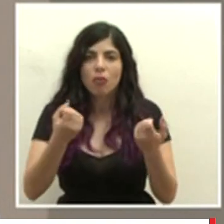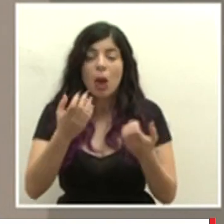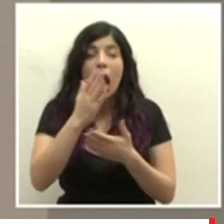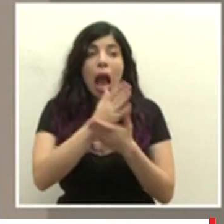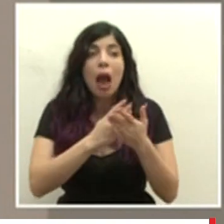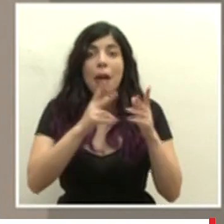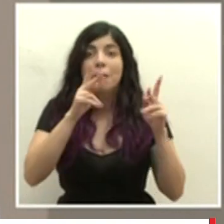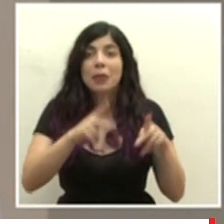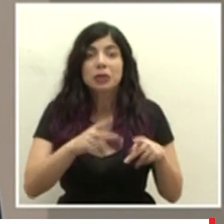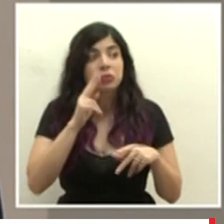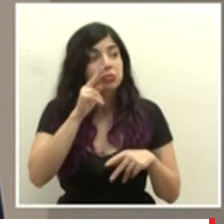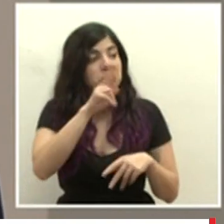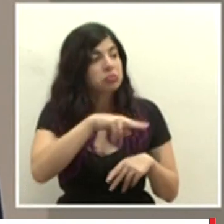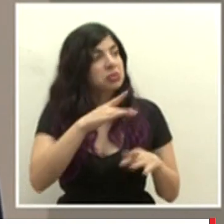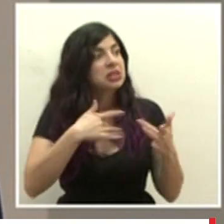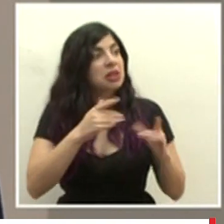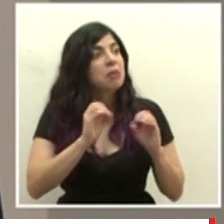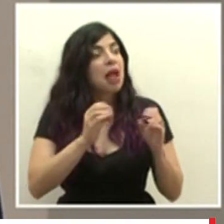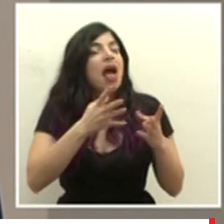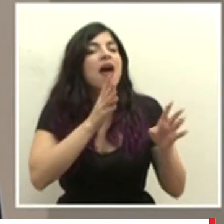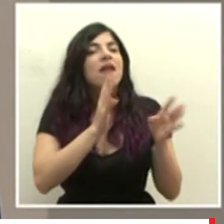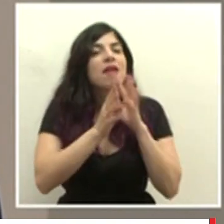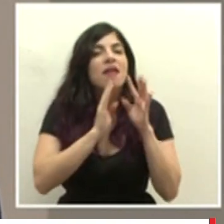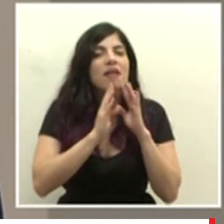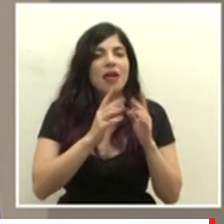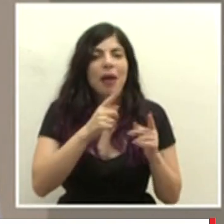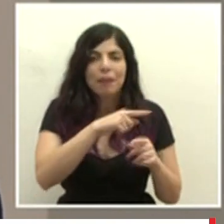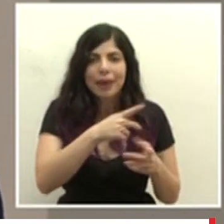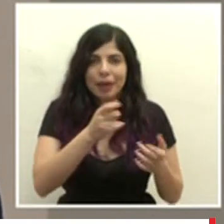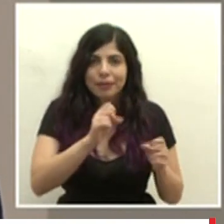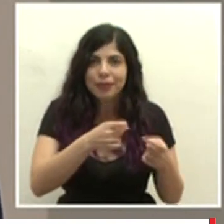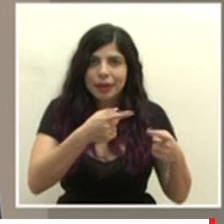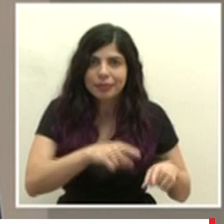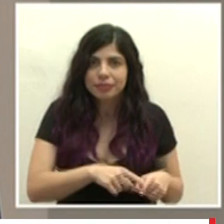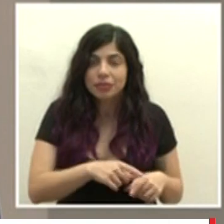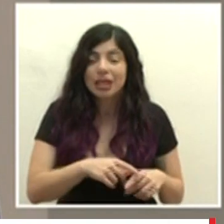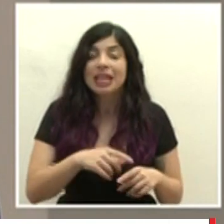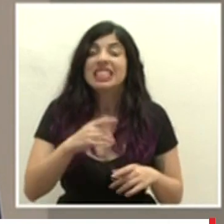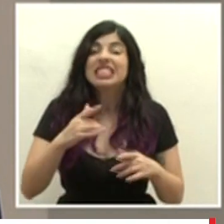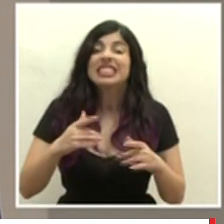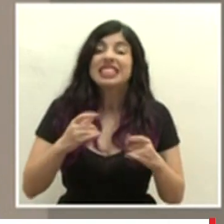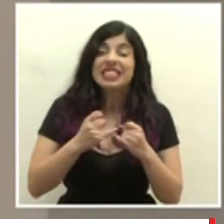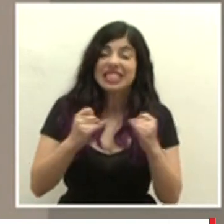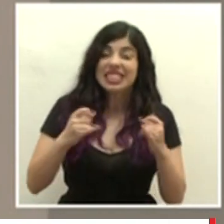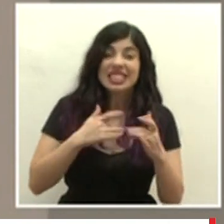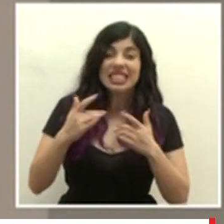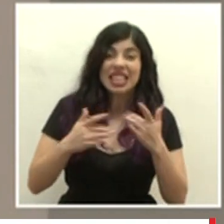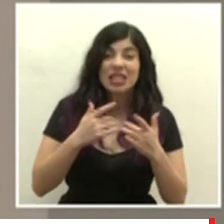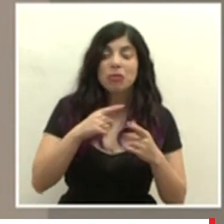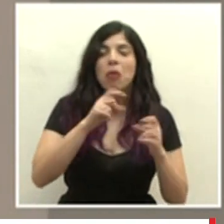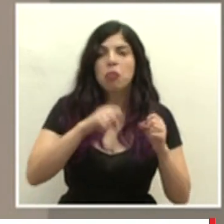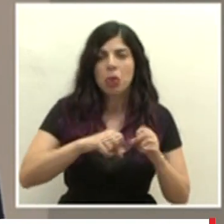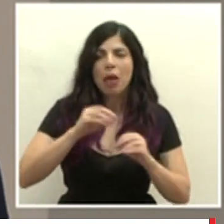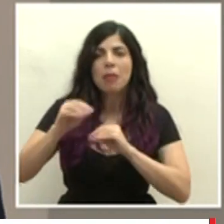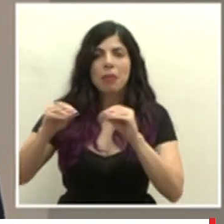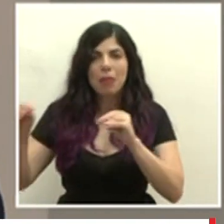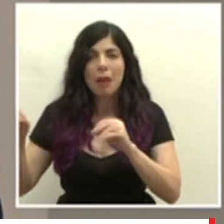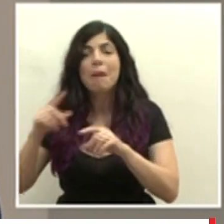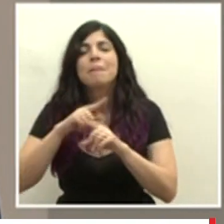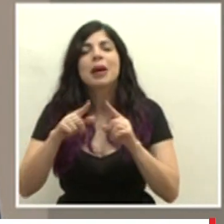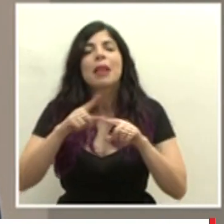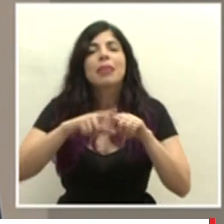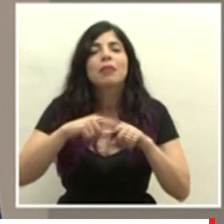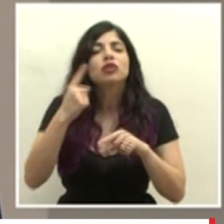esté visiblemente sintomática. En realidad los sintomáticos tienen un rol en la transmisión, pero se ha visto que es mucho más en un contacto más cercano, en un contacto más